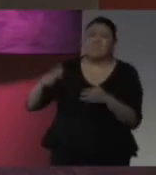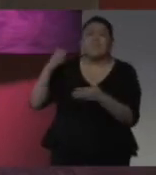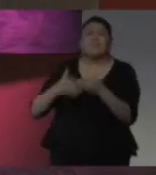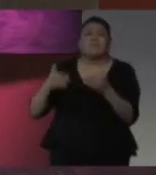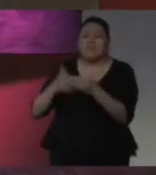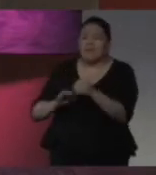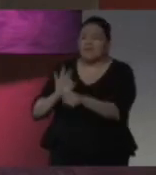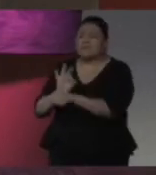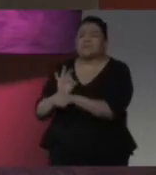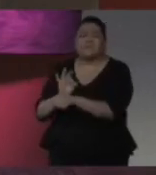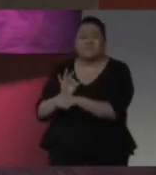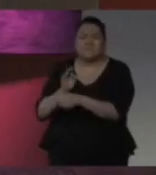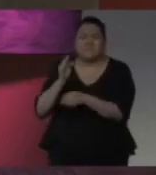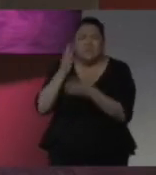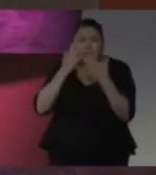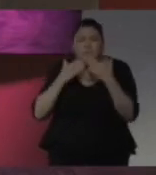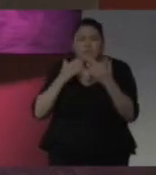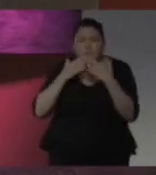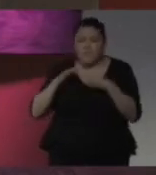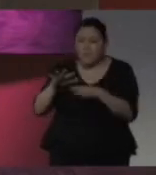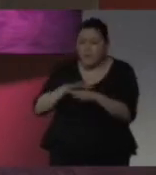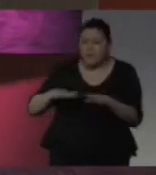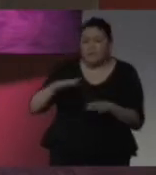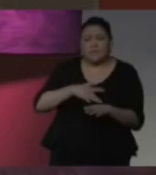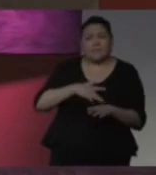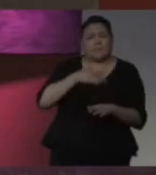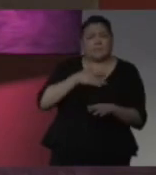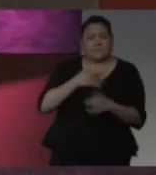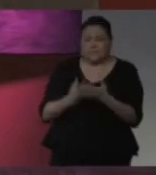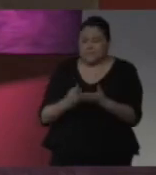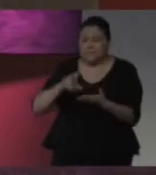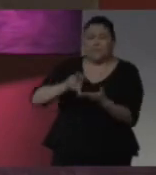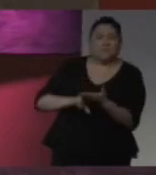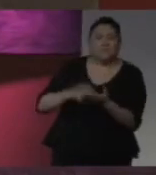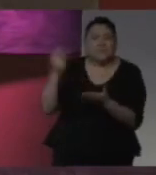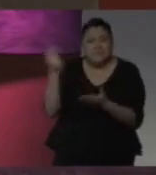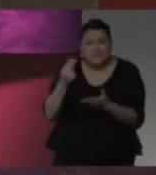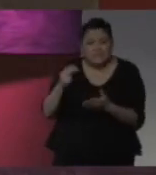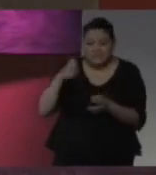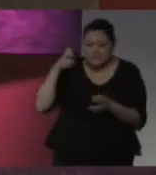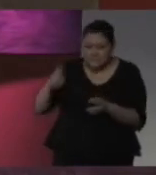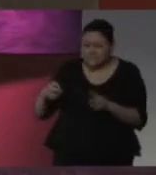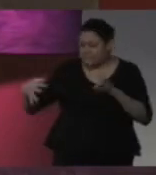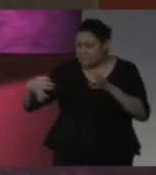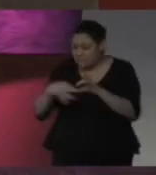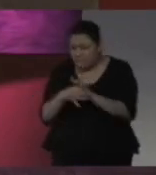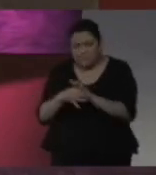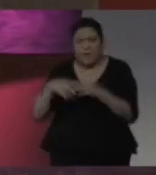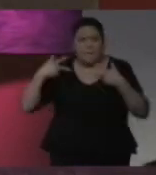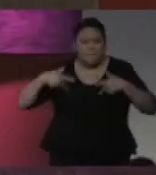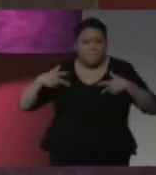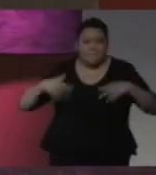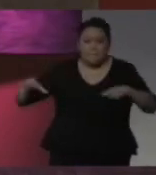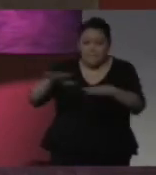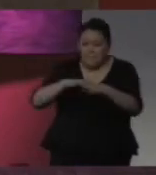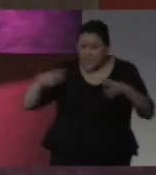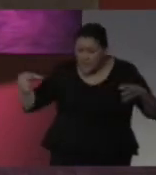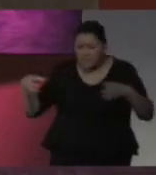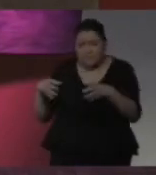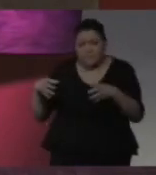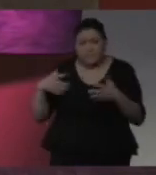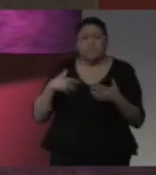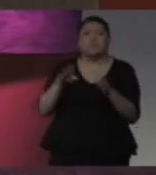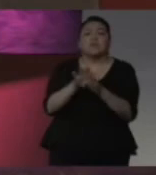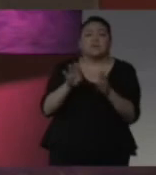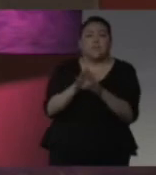hay estas interseccionalidades de las que hablábamos a un inicio, esta unión de luchas en las que no